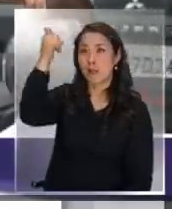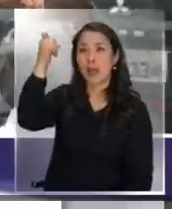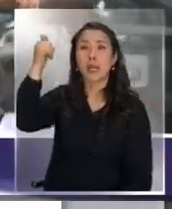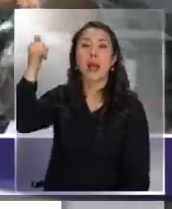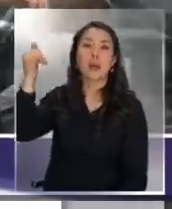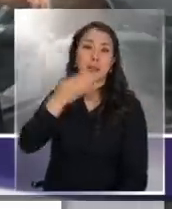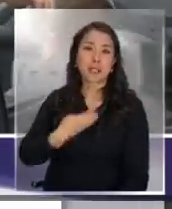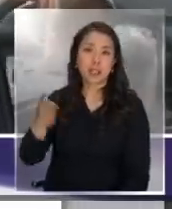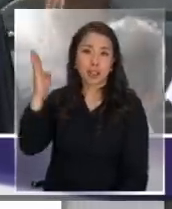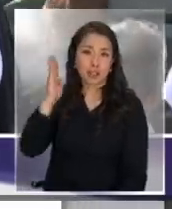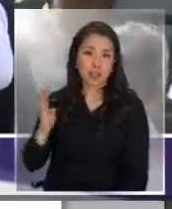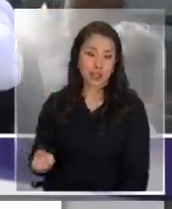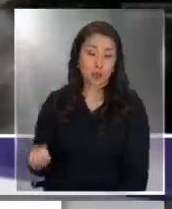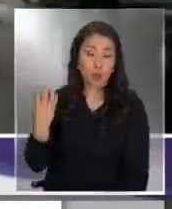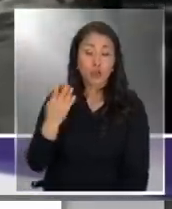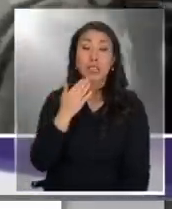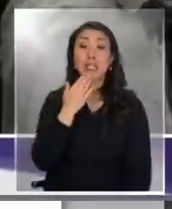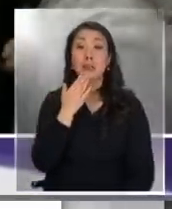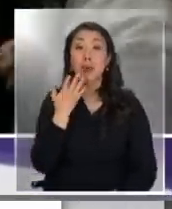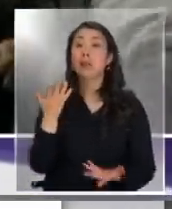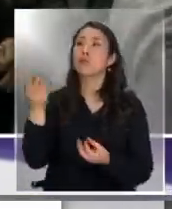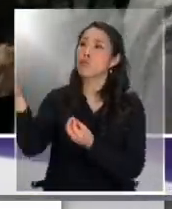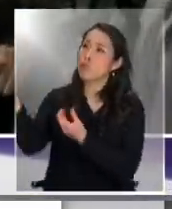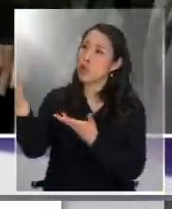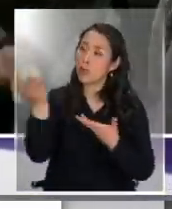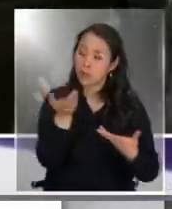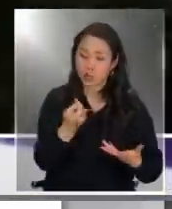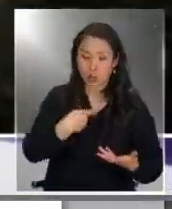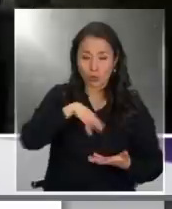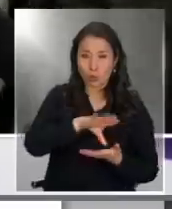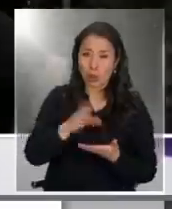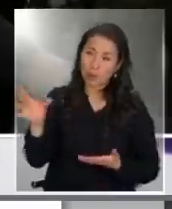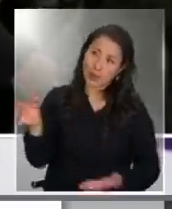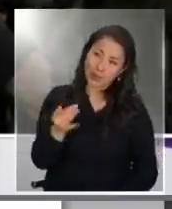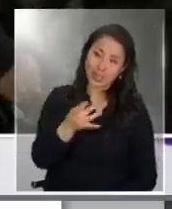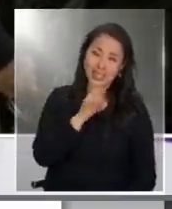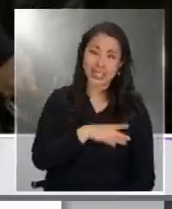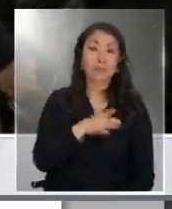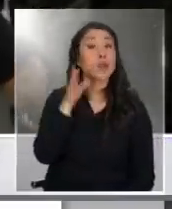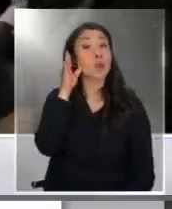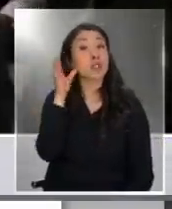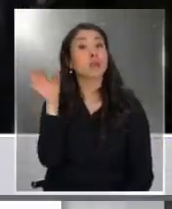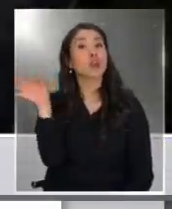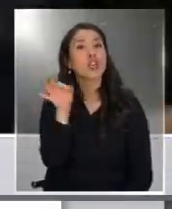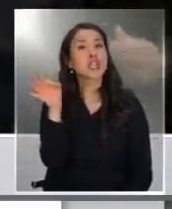para felicitarlo y también extenderle una invitación a nuestro país. Escuchemos al presidente. Estamos